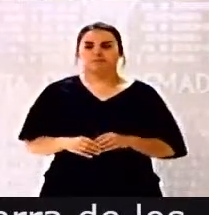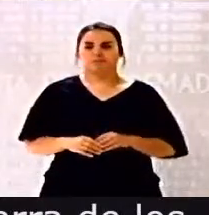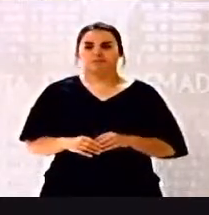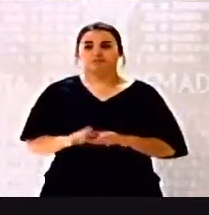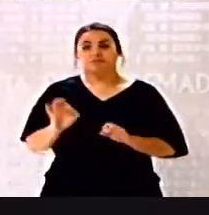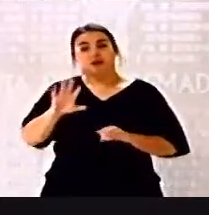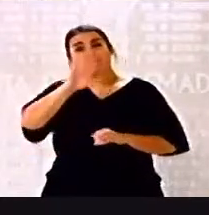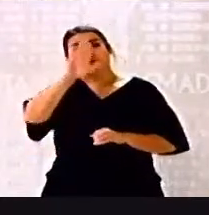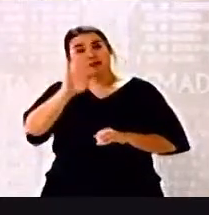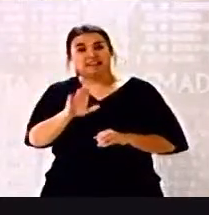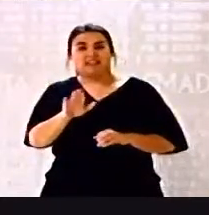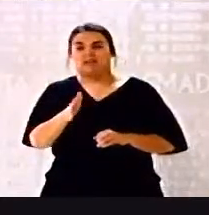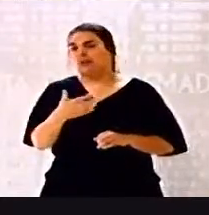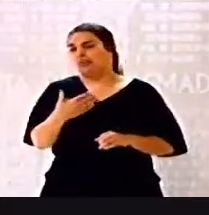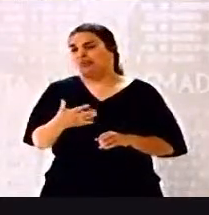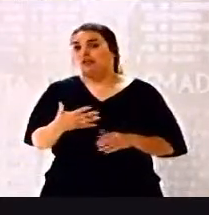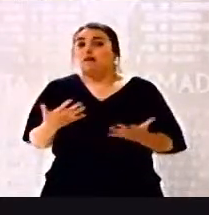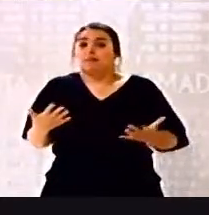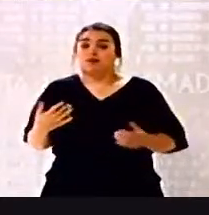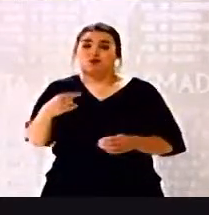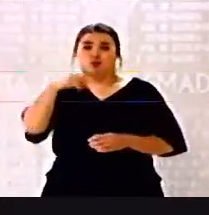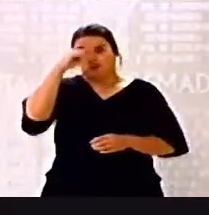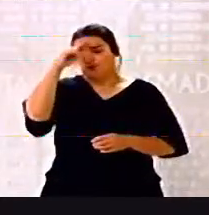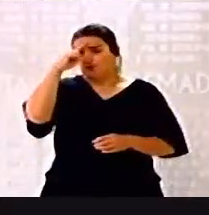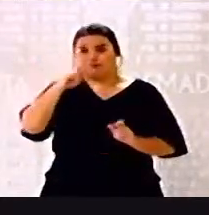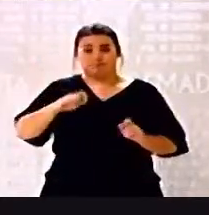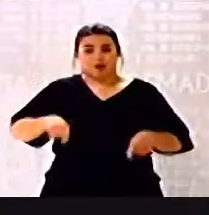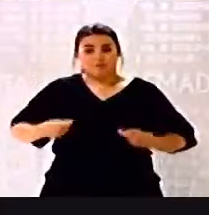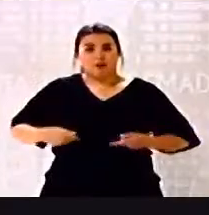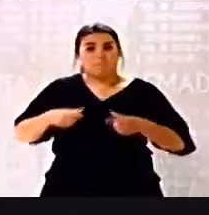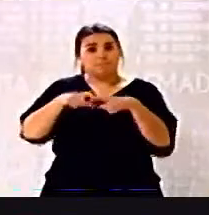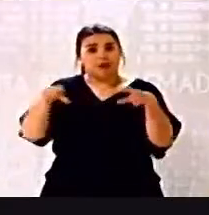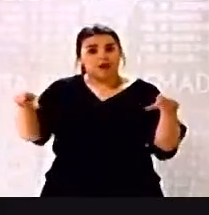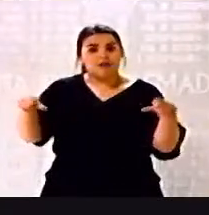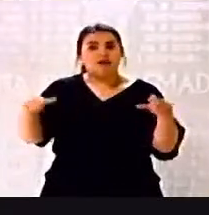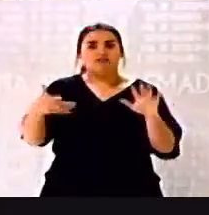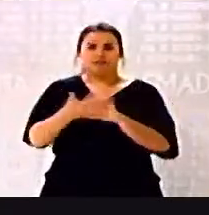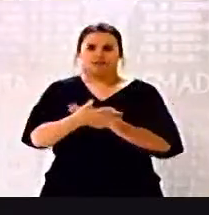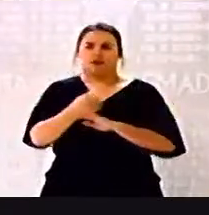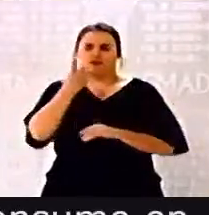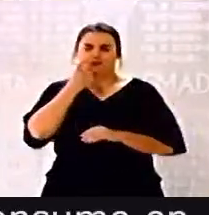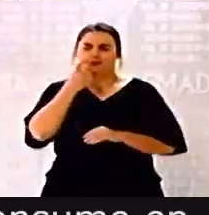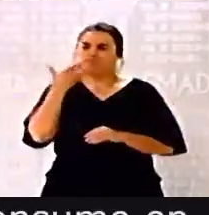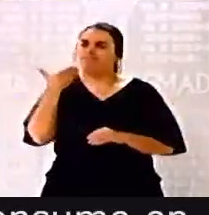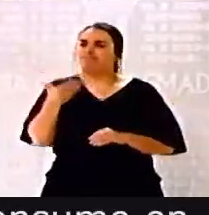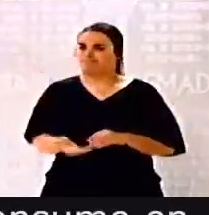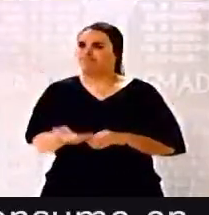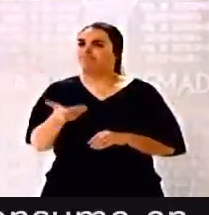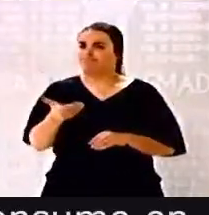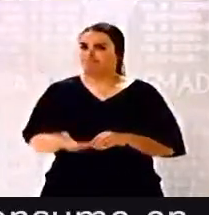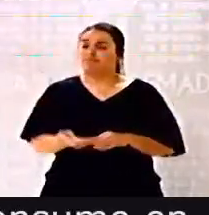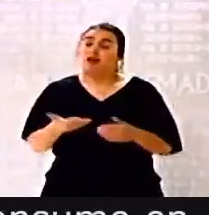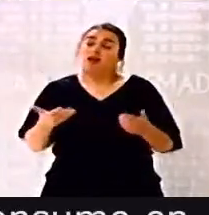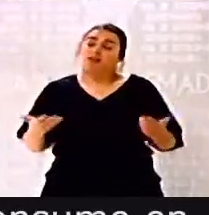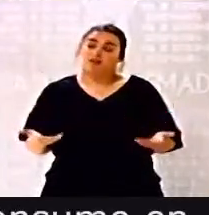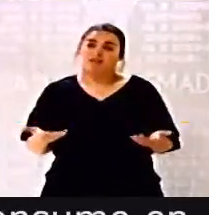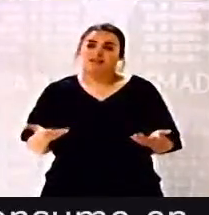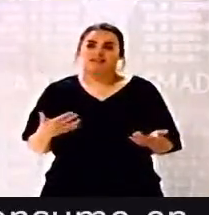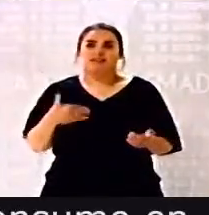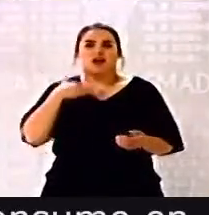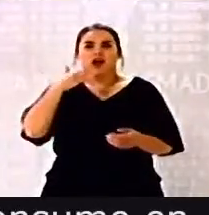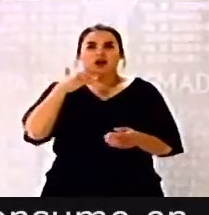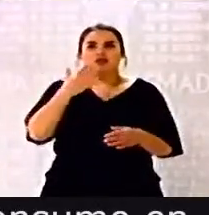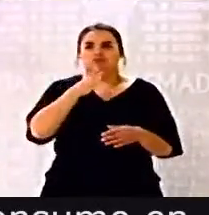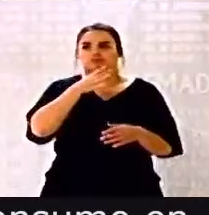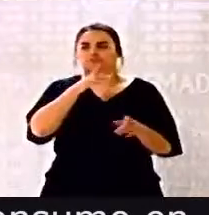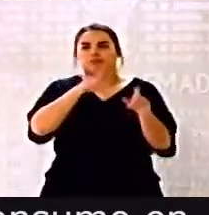parece una cuestión menor, pero en nuestra cultura el consumo en la barra es una costumbre importante y, por lo tanto, es algo a lo que